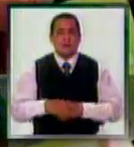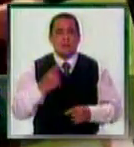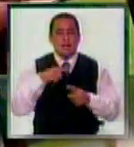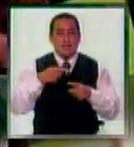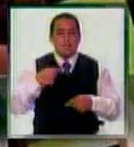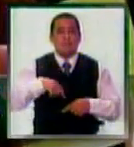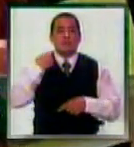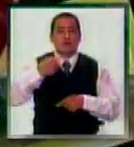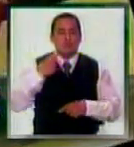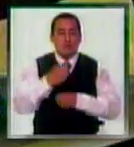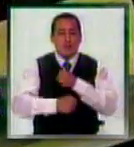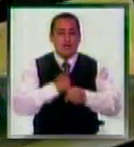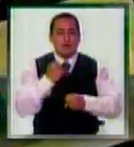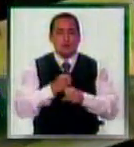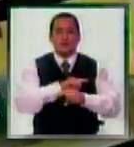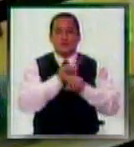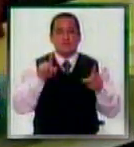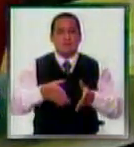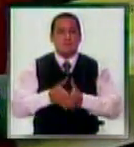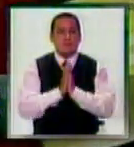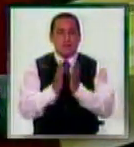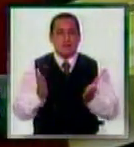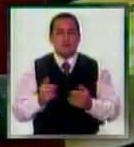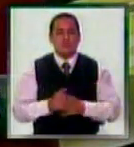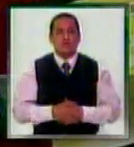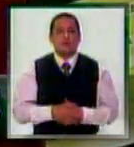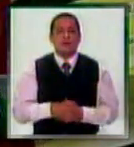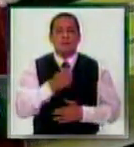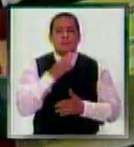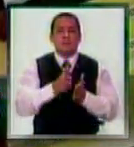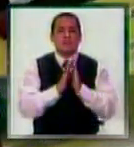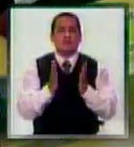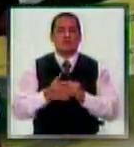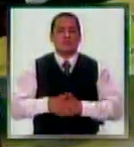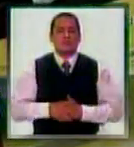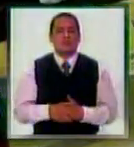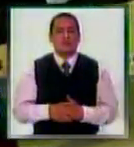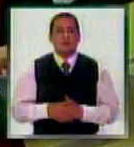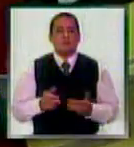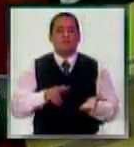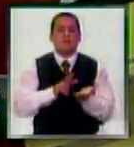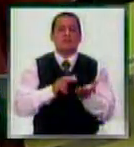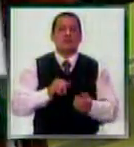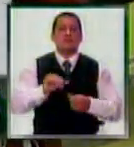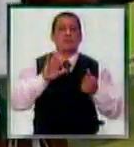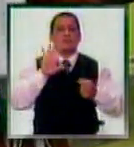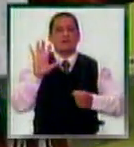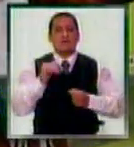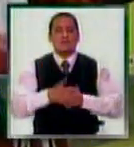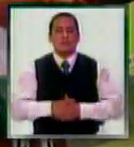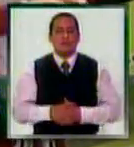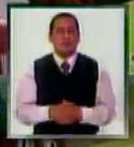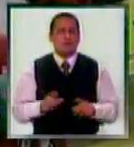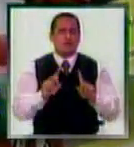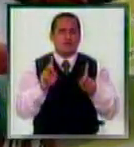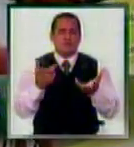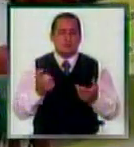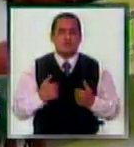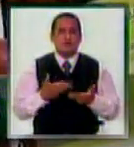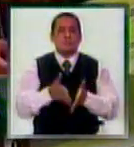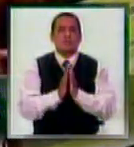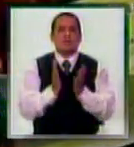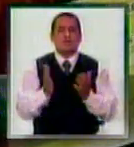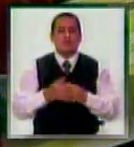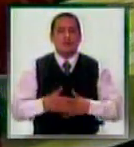los próximos años no estén pidiendo, no estén pidiendo simplemente pensión 65, no, nos estén